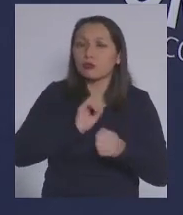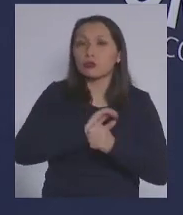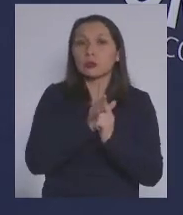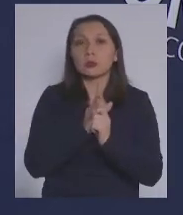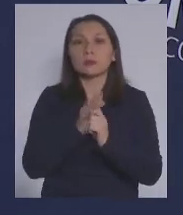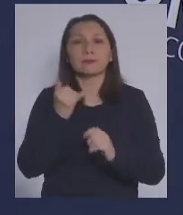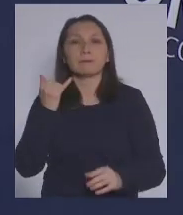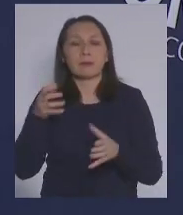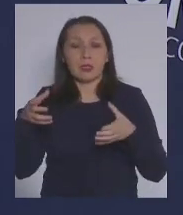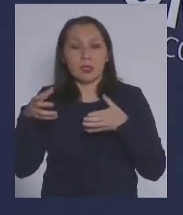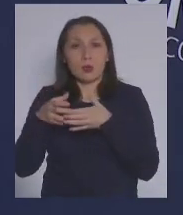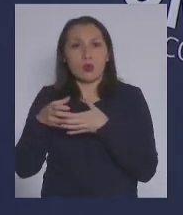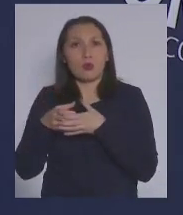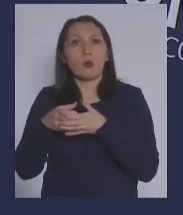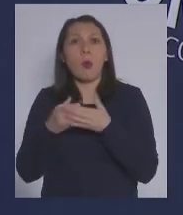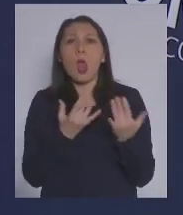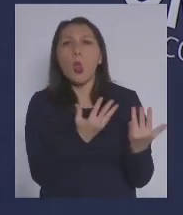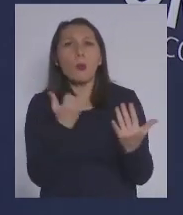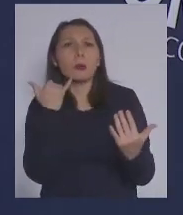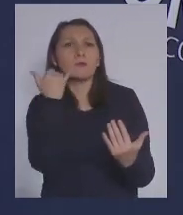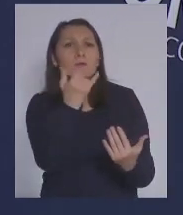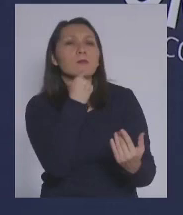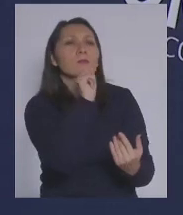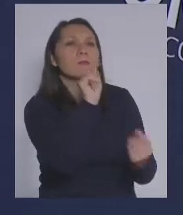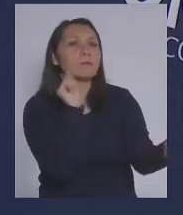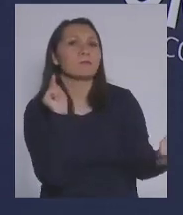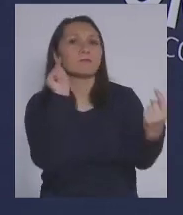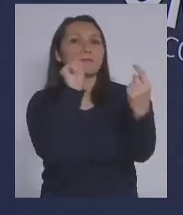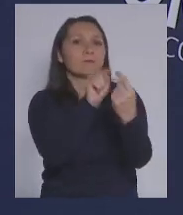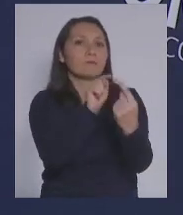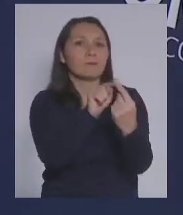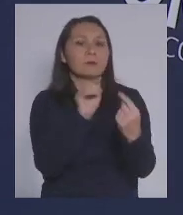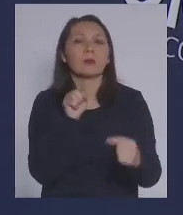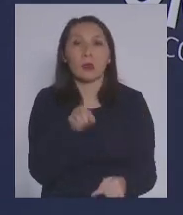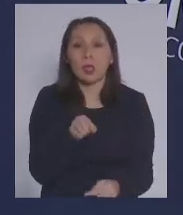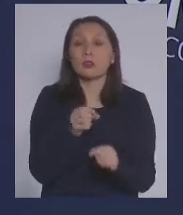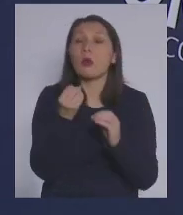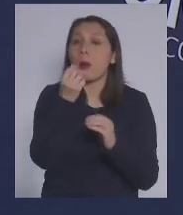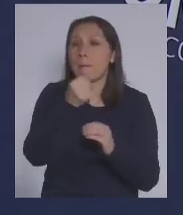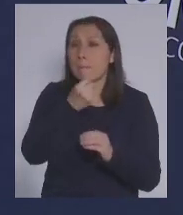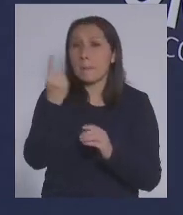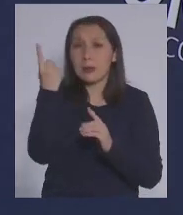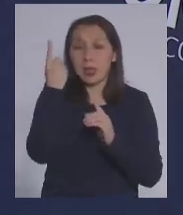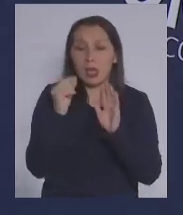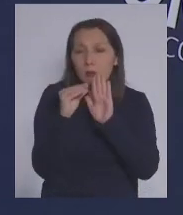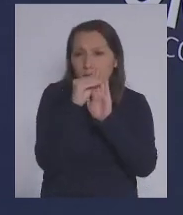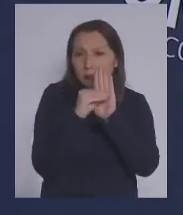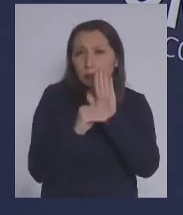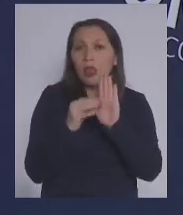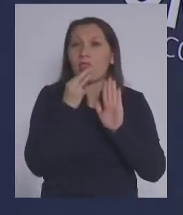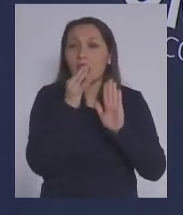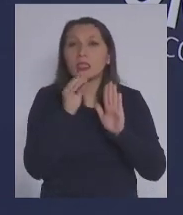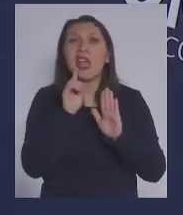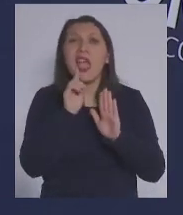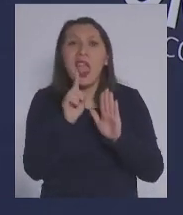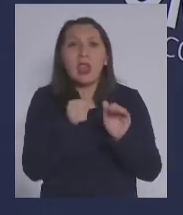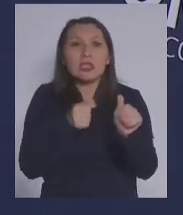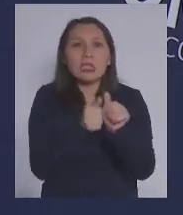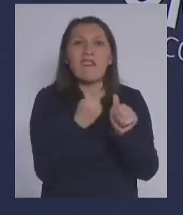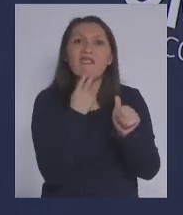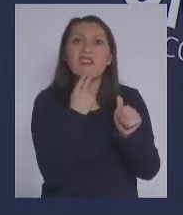por los equipos de trazabilidad este es el primero de una serie de indicadores para poder contactar a los contactos estrechos